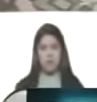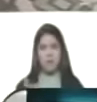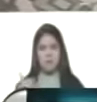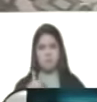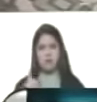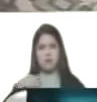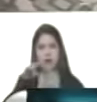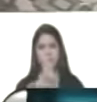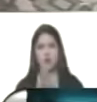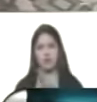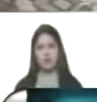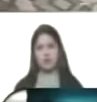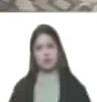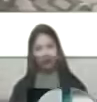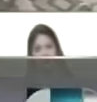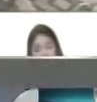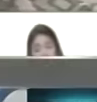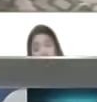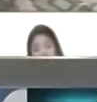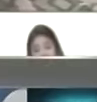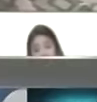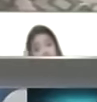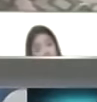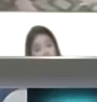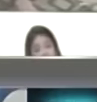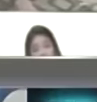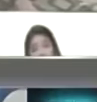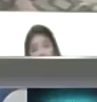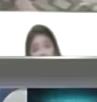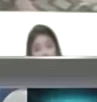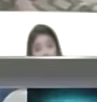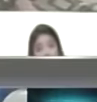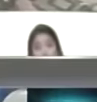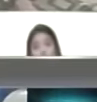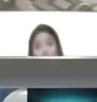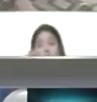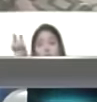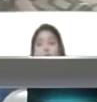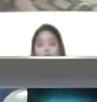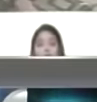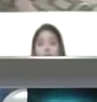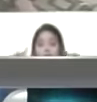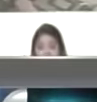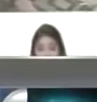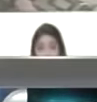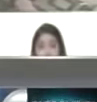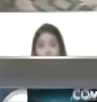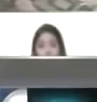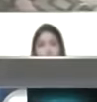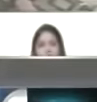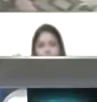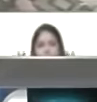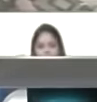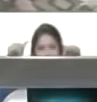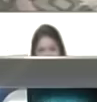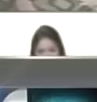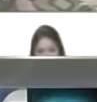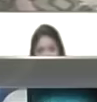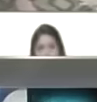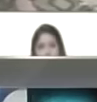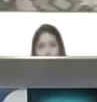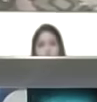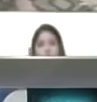propias normas. Debo decirle al pueblo venezolano que en este complejo, y en especial en este internado judicial Rodeo 2,